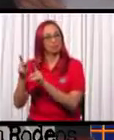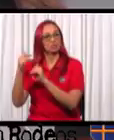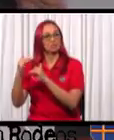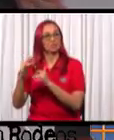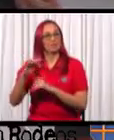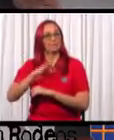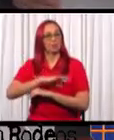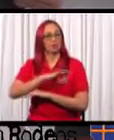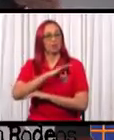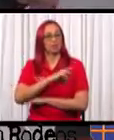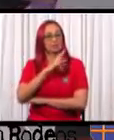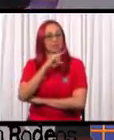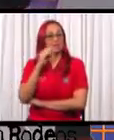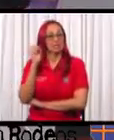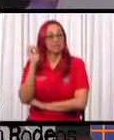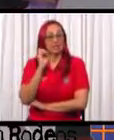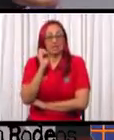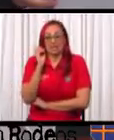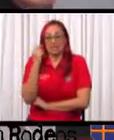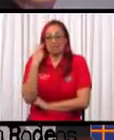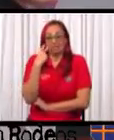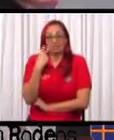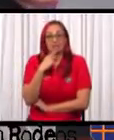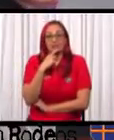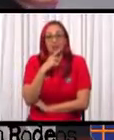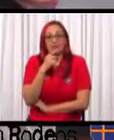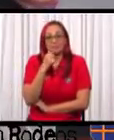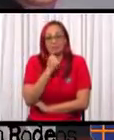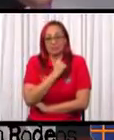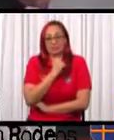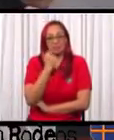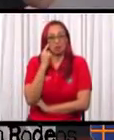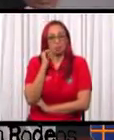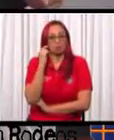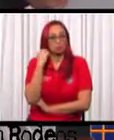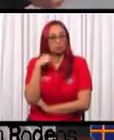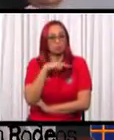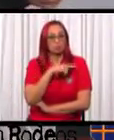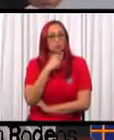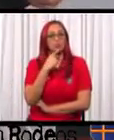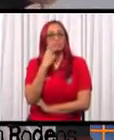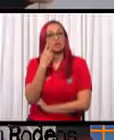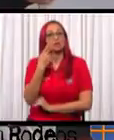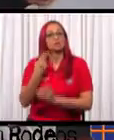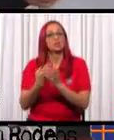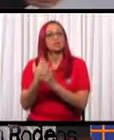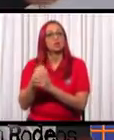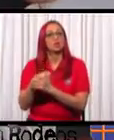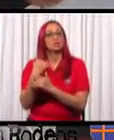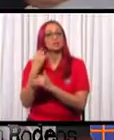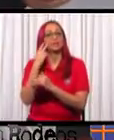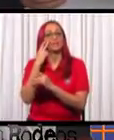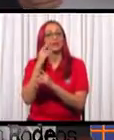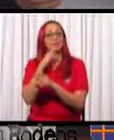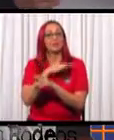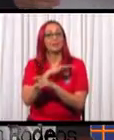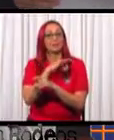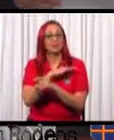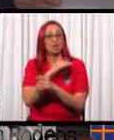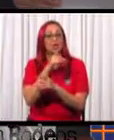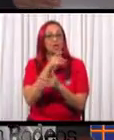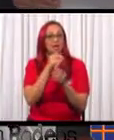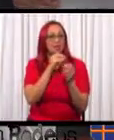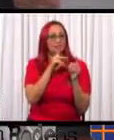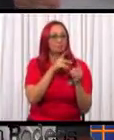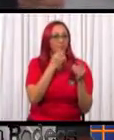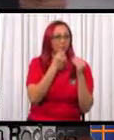y nadie en realidad va a pensar en nosotros, porque como dicen los señores, que se va a ver beneficiado el consumidor, pero ¿en qué se va a ver